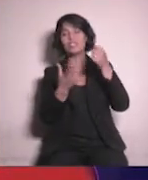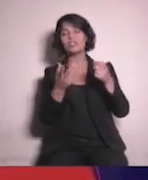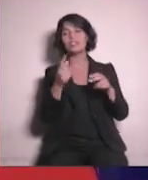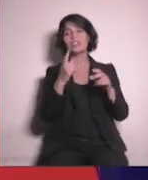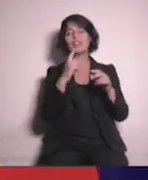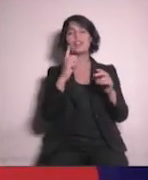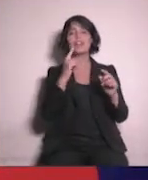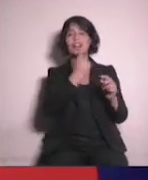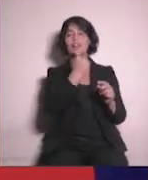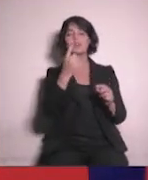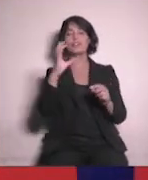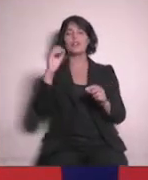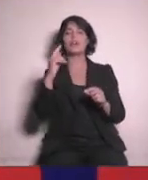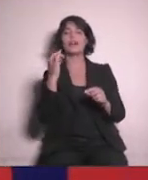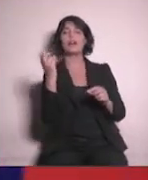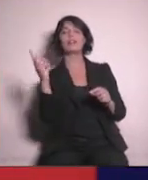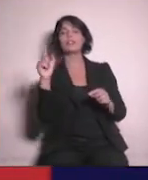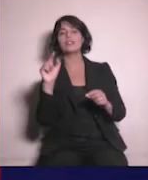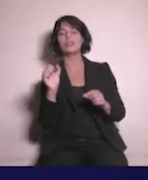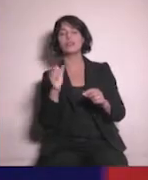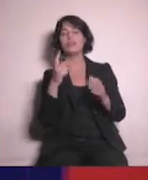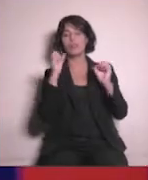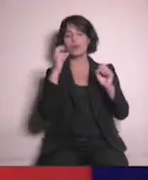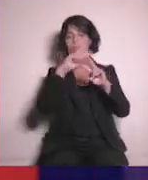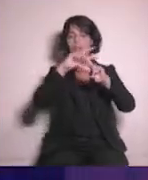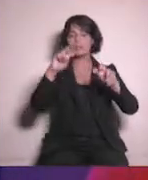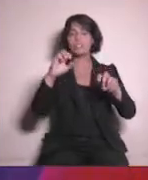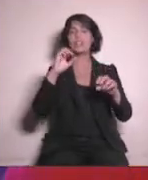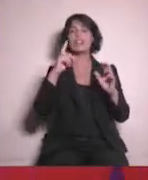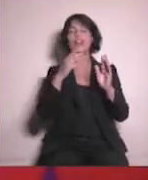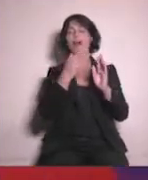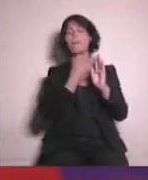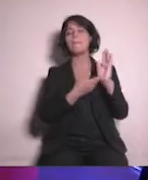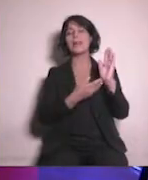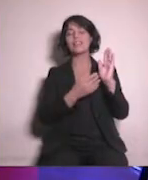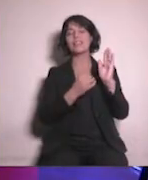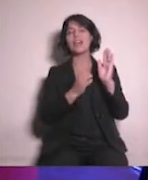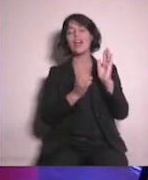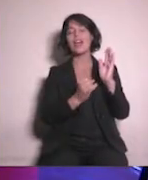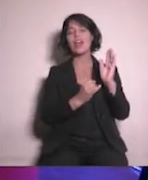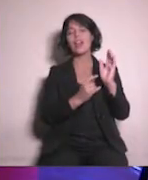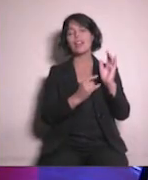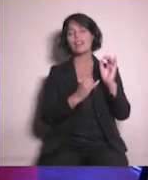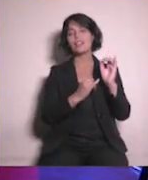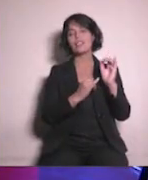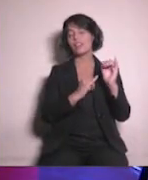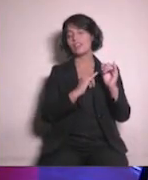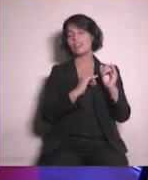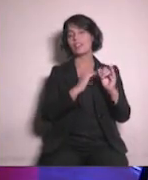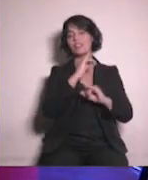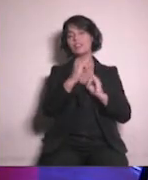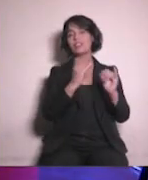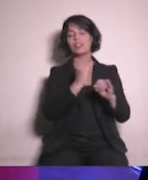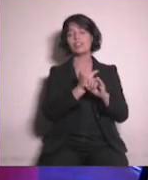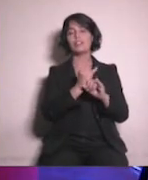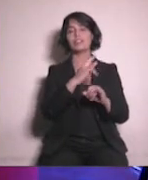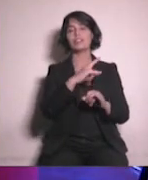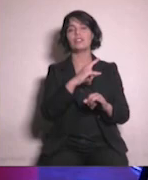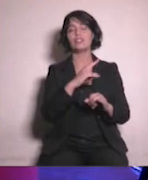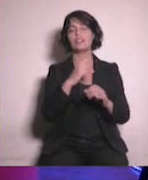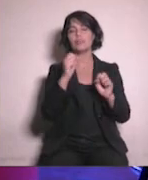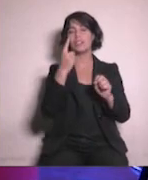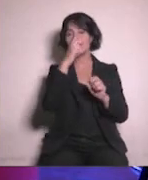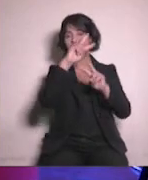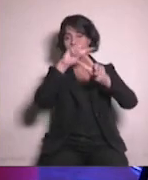tenemos. Están en la página web de la Superintendencia, los pueden revisar, pueden llegar al detalle completo, uno por uno de cada uno de los activos que tenemos.